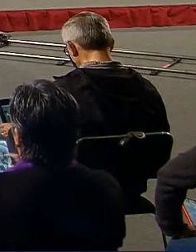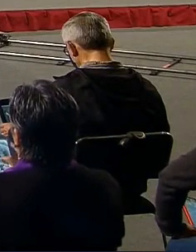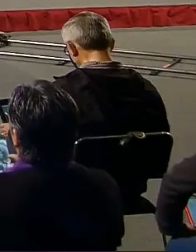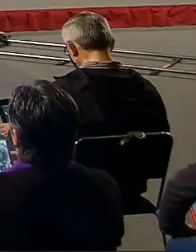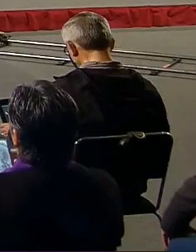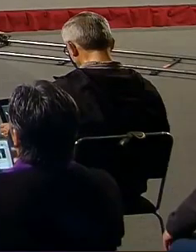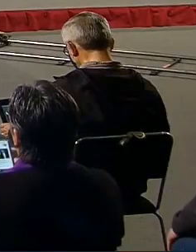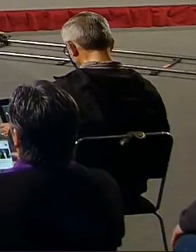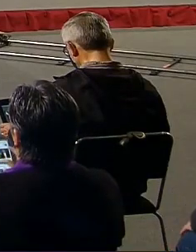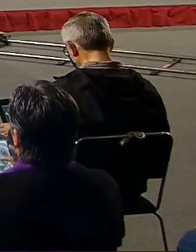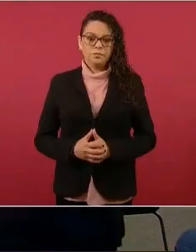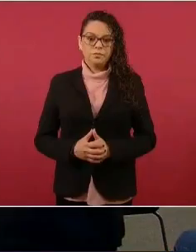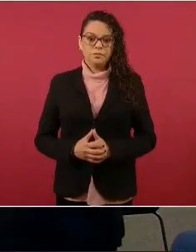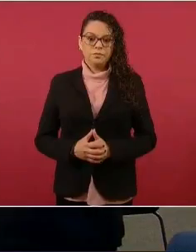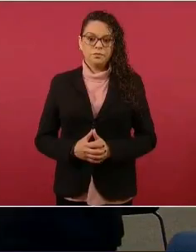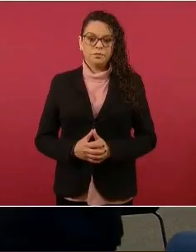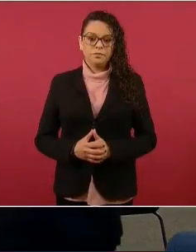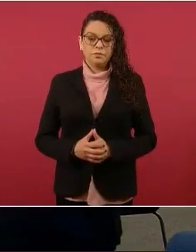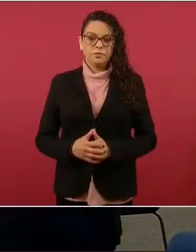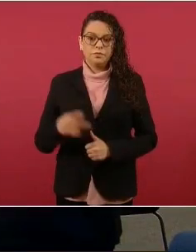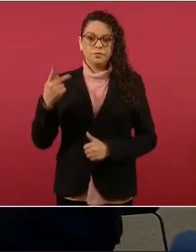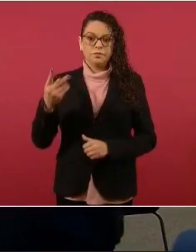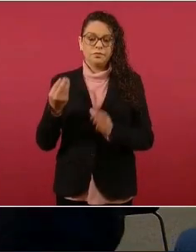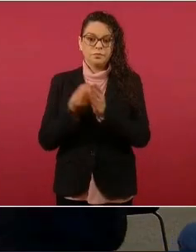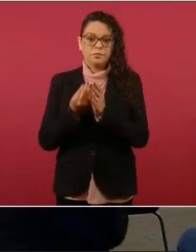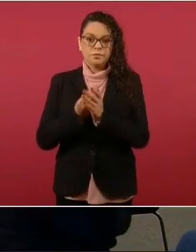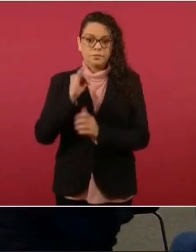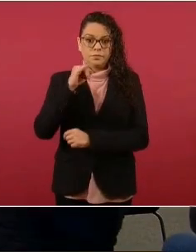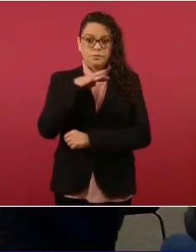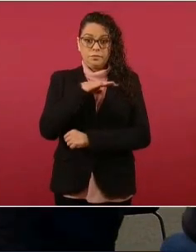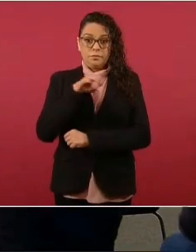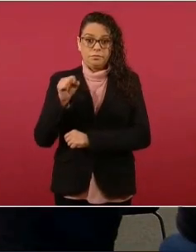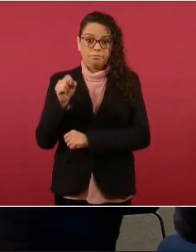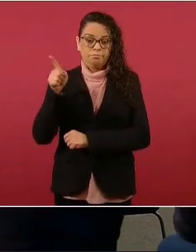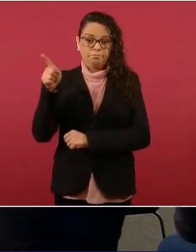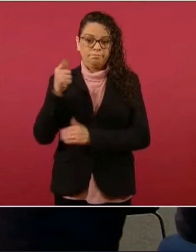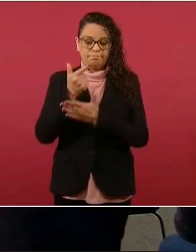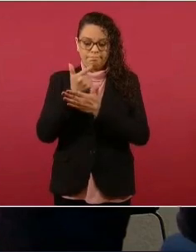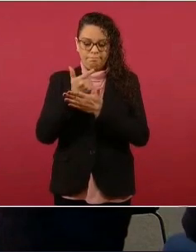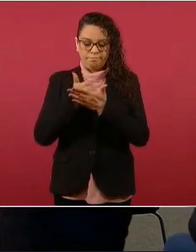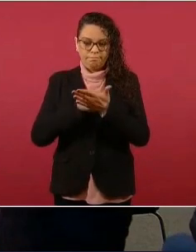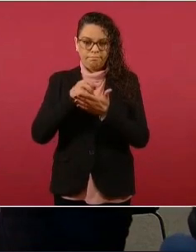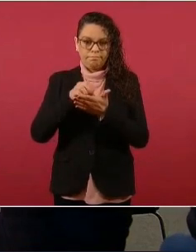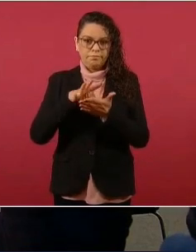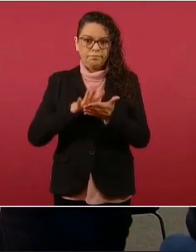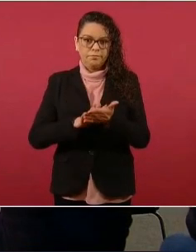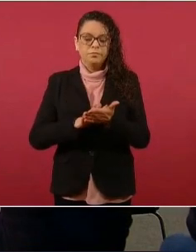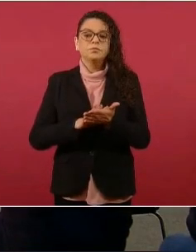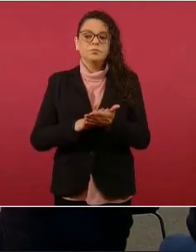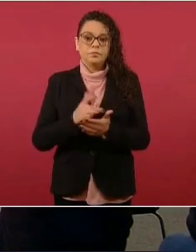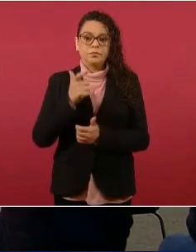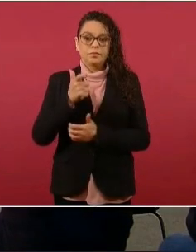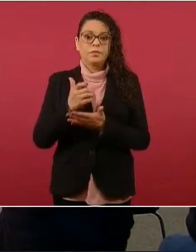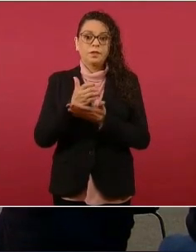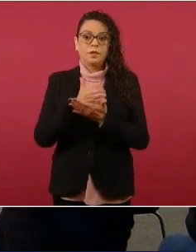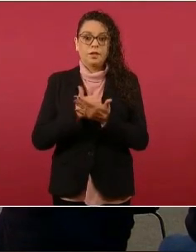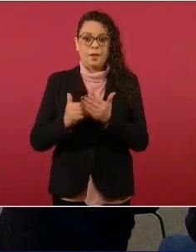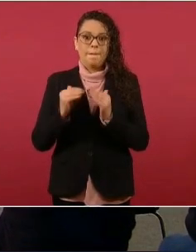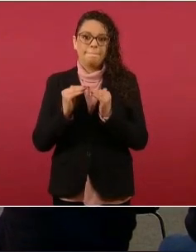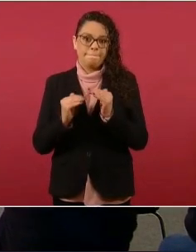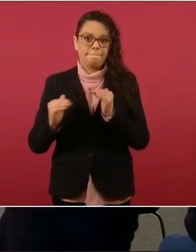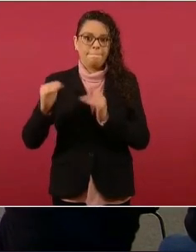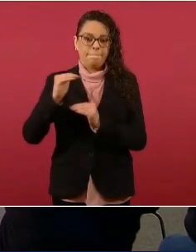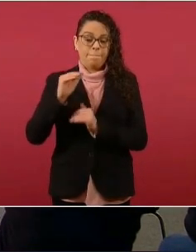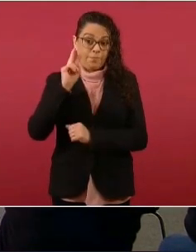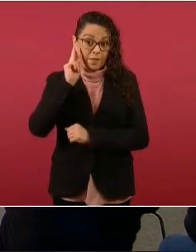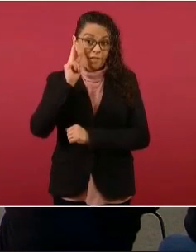el historial del Instituto Mexicano del Seguro Social en cuanto al incremento salarial, ven ustedes cómo ha